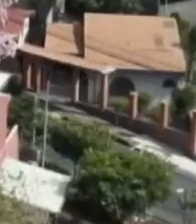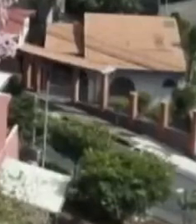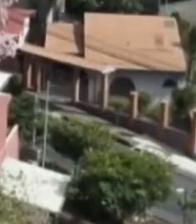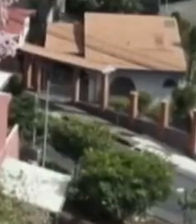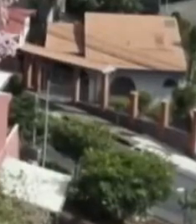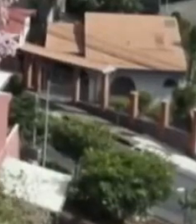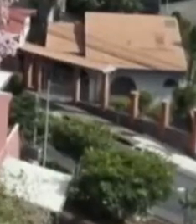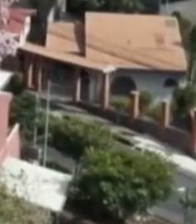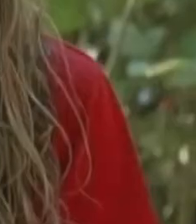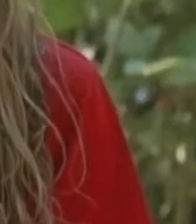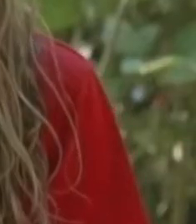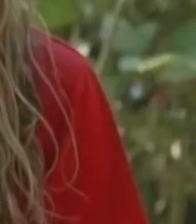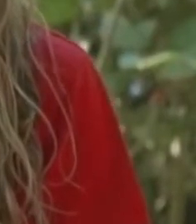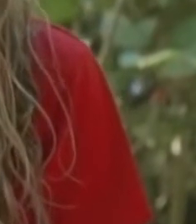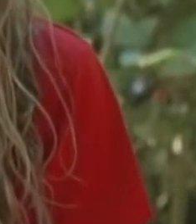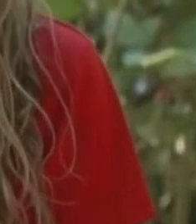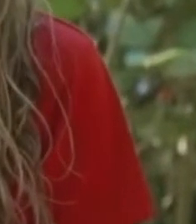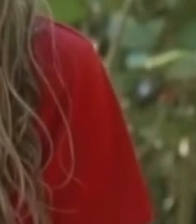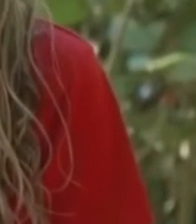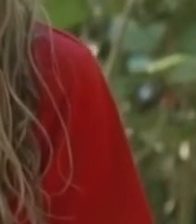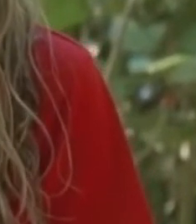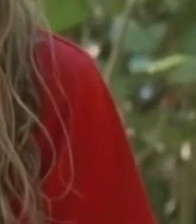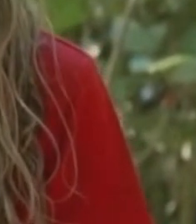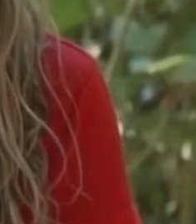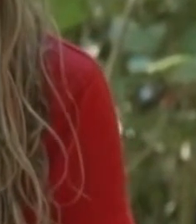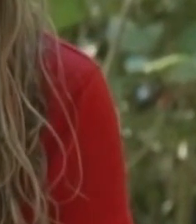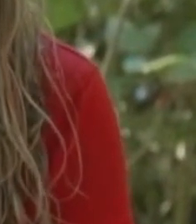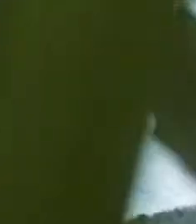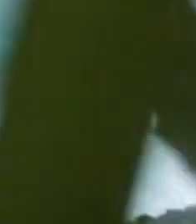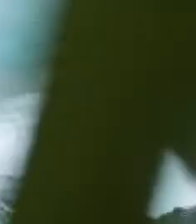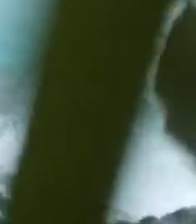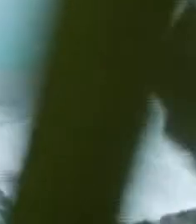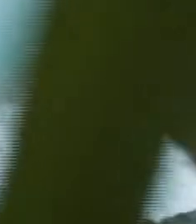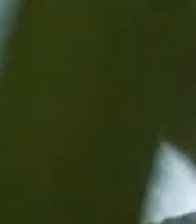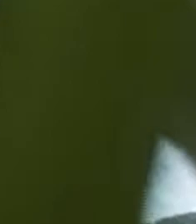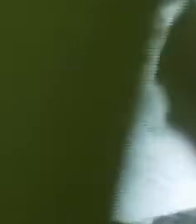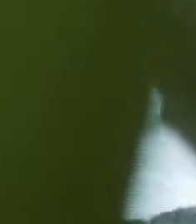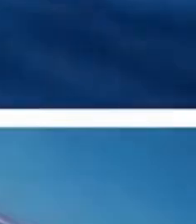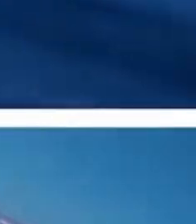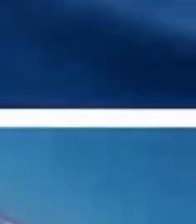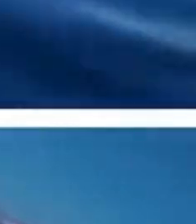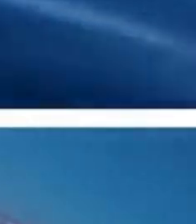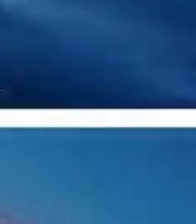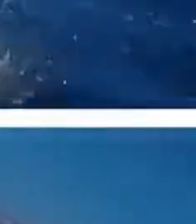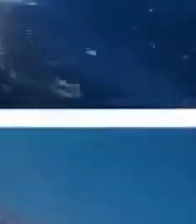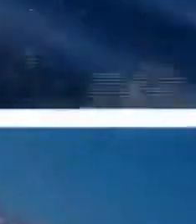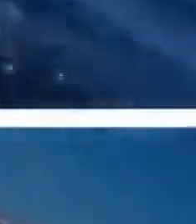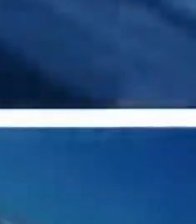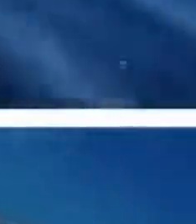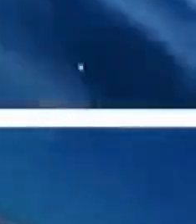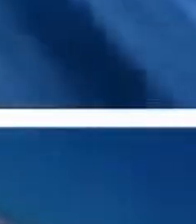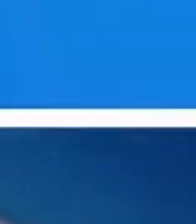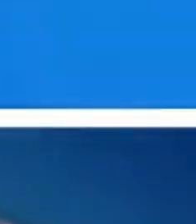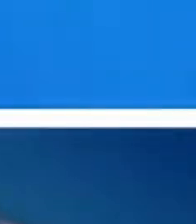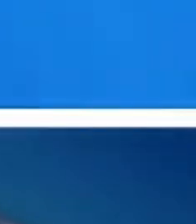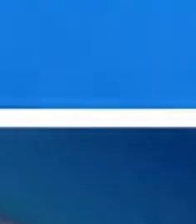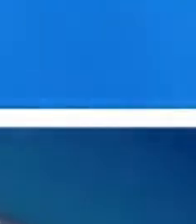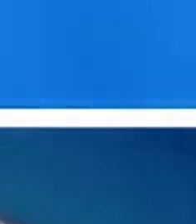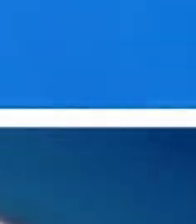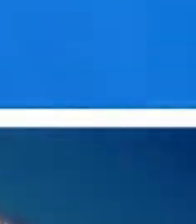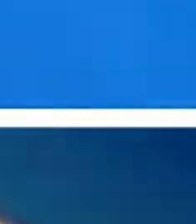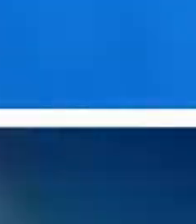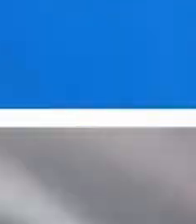protección. Los alimentos que ingerimos, necesitamos agua para vivir, pues es fuente de vida. De ecoturismo en México,